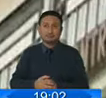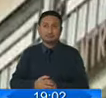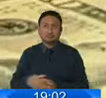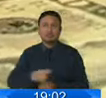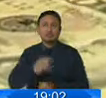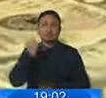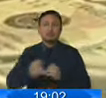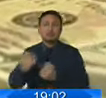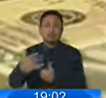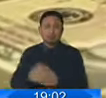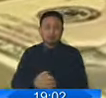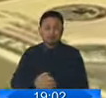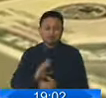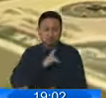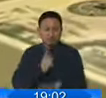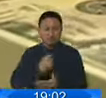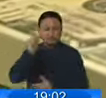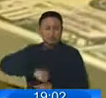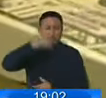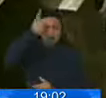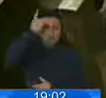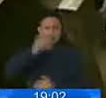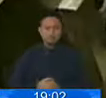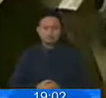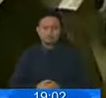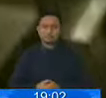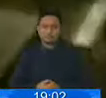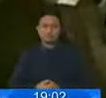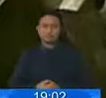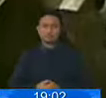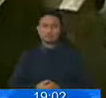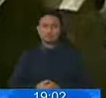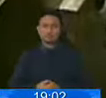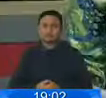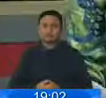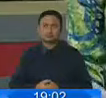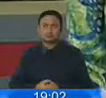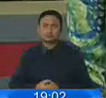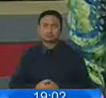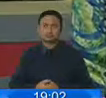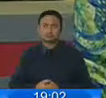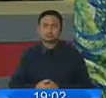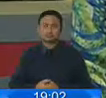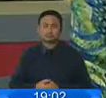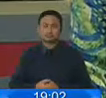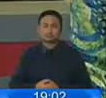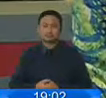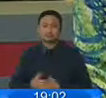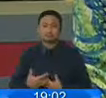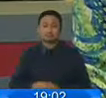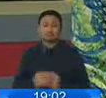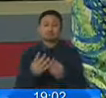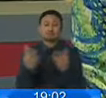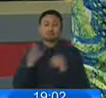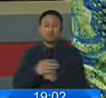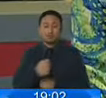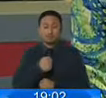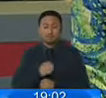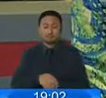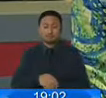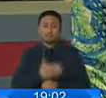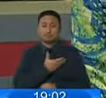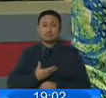que existe esa deuda con el IES, informó Héctor Romero. Además, en rueda de prensa, el presidente del Consejo